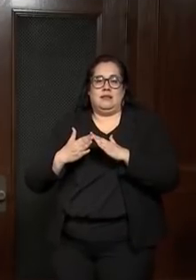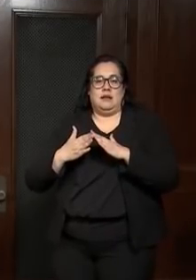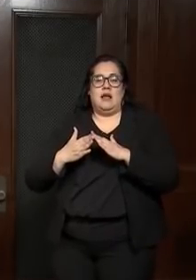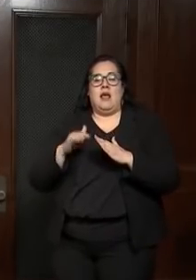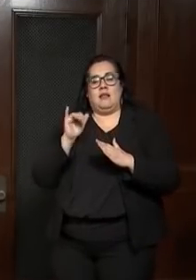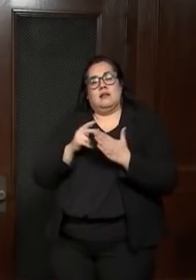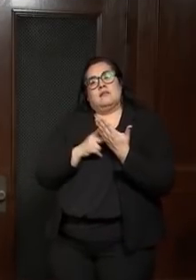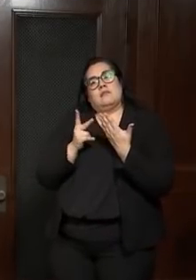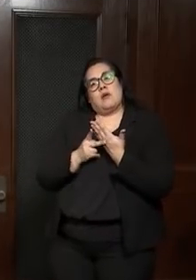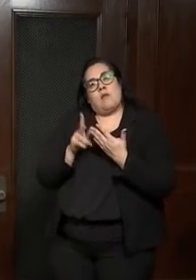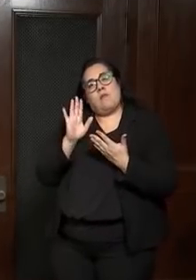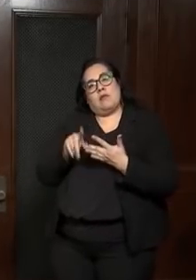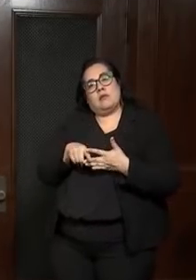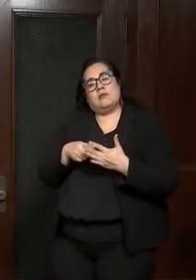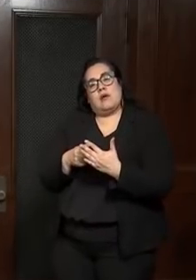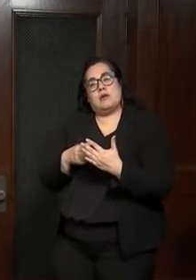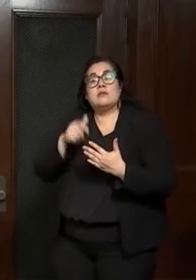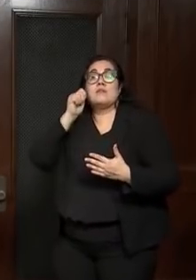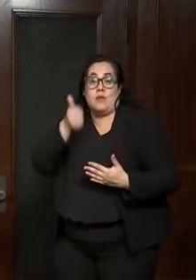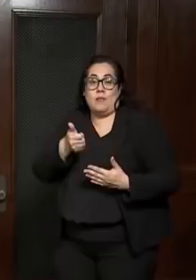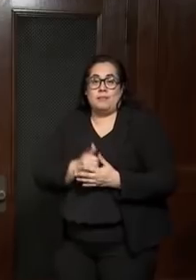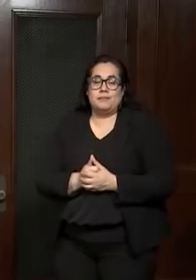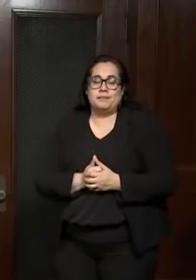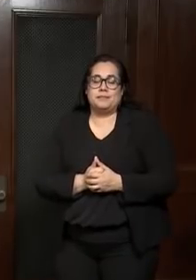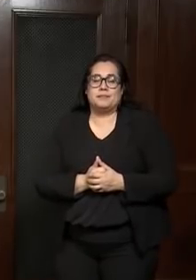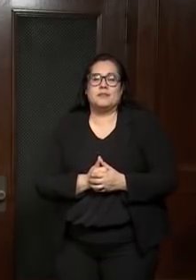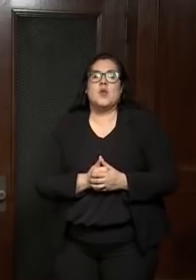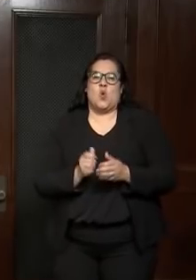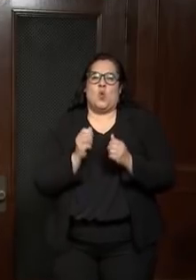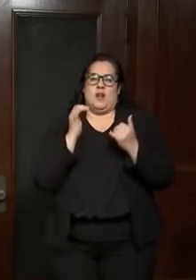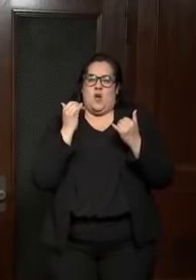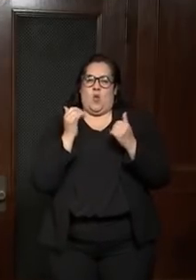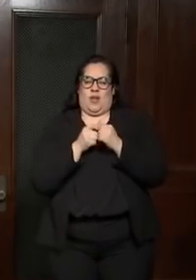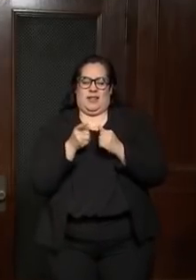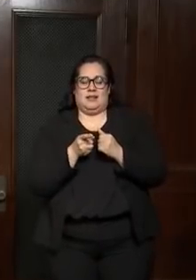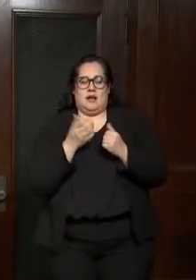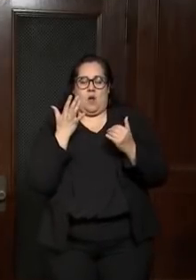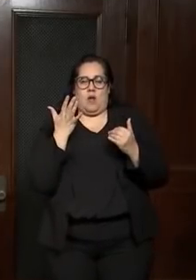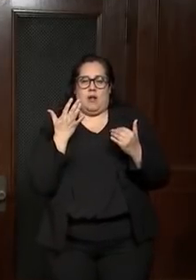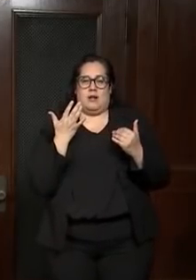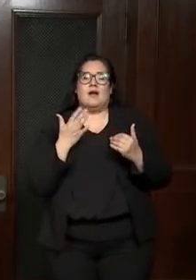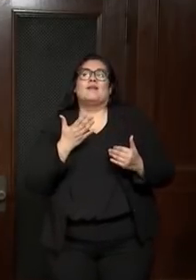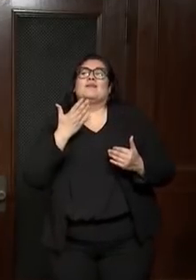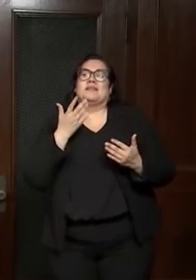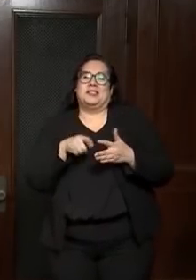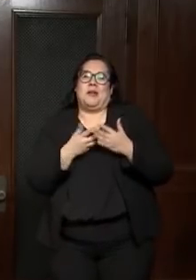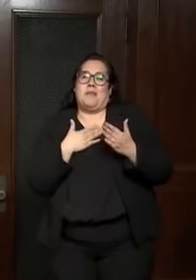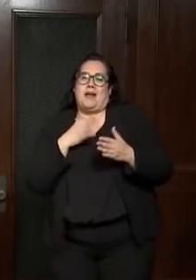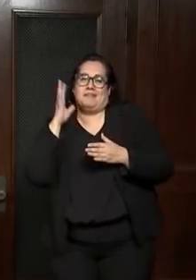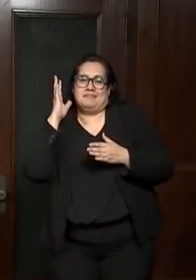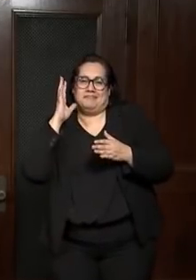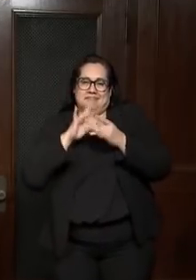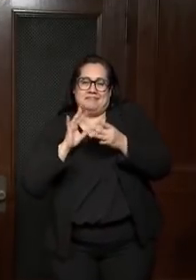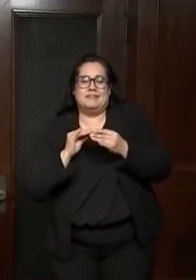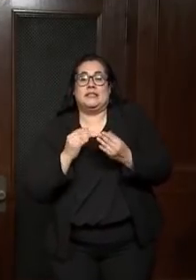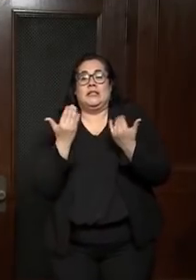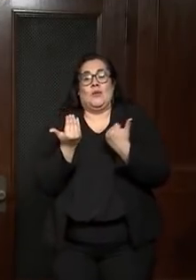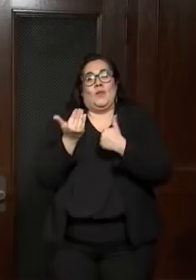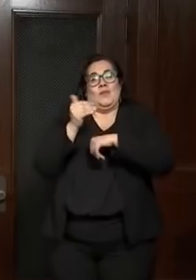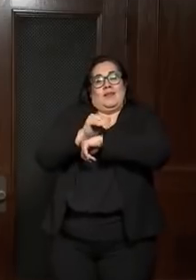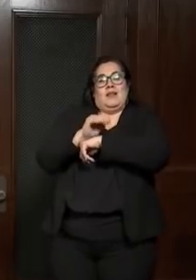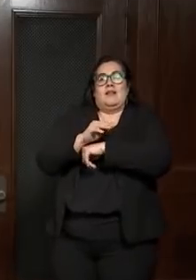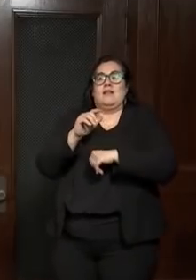este programa empezará mañana. So with that, con esto, buenas tardes Los Ángeles y gracias por